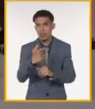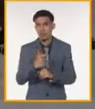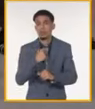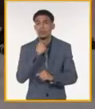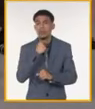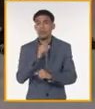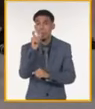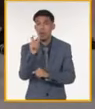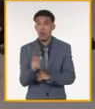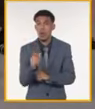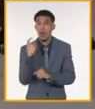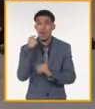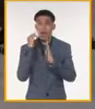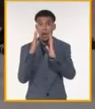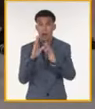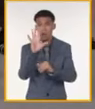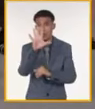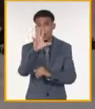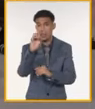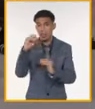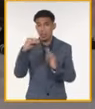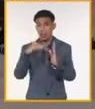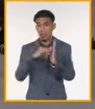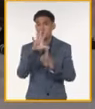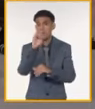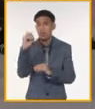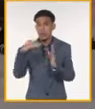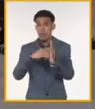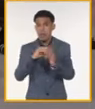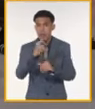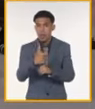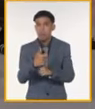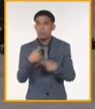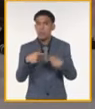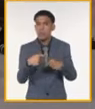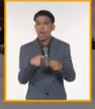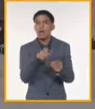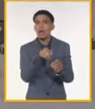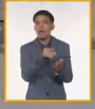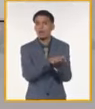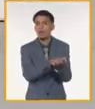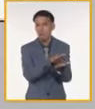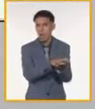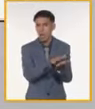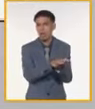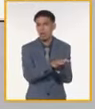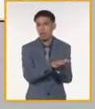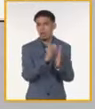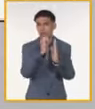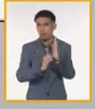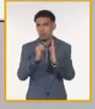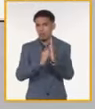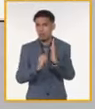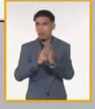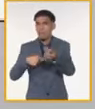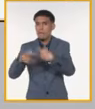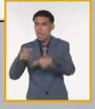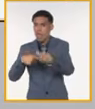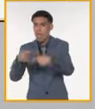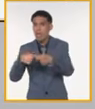anuales hasta 500,000 pes llevarán el registro de ingresos y gastos y los que tengan ingresos superiores a esta cifra